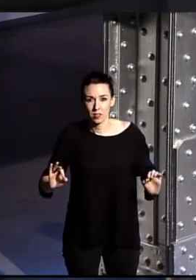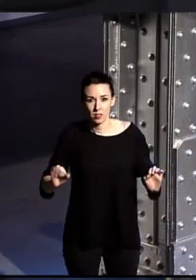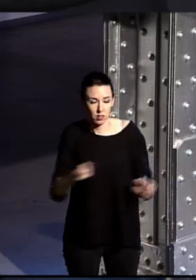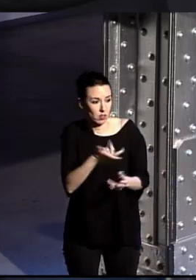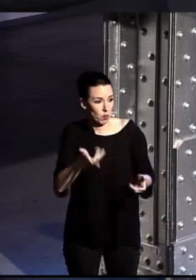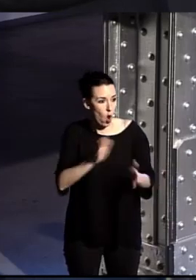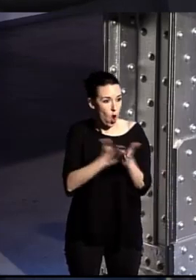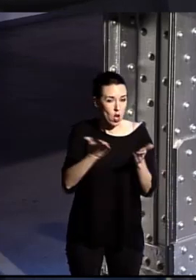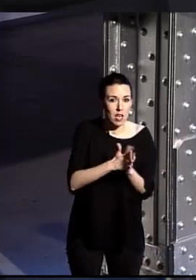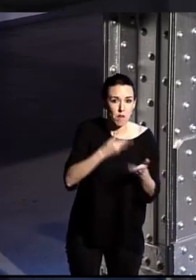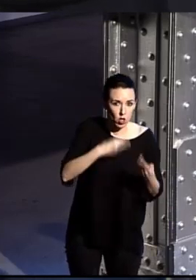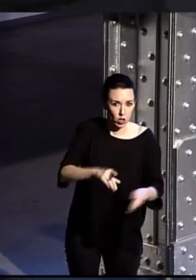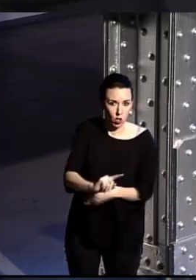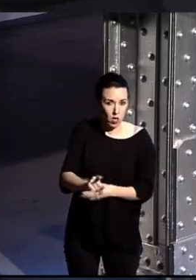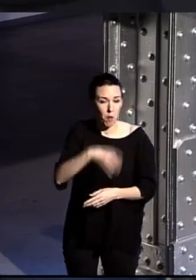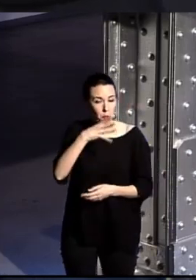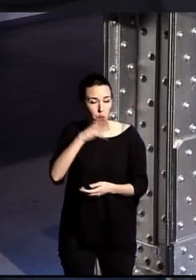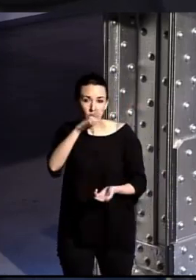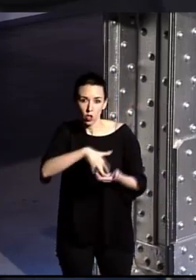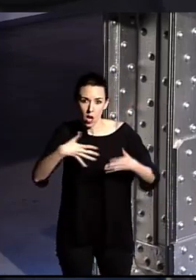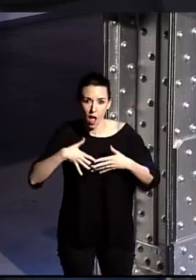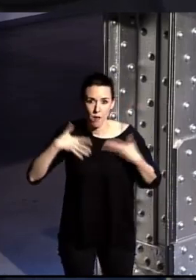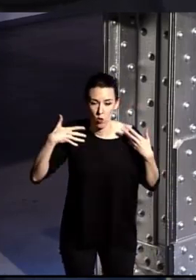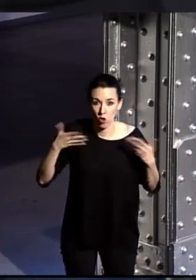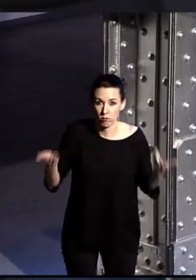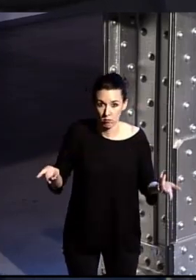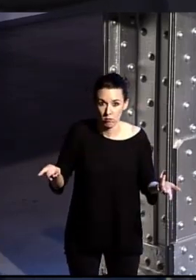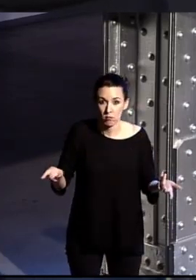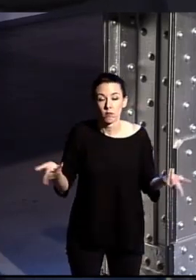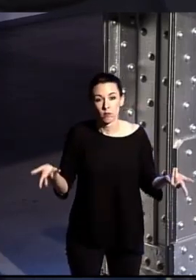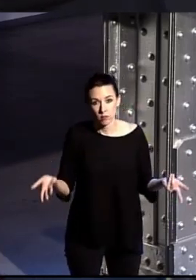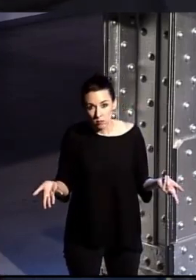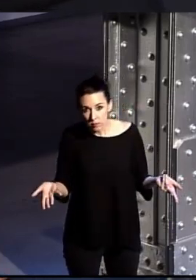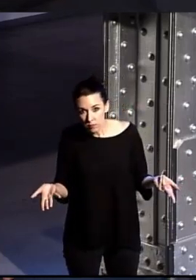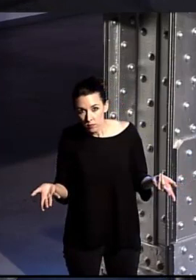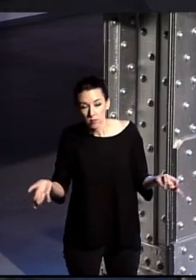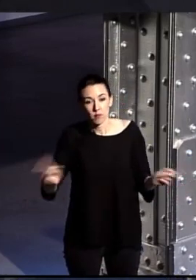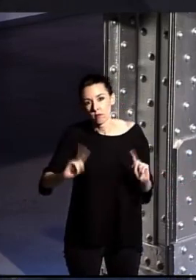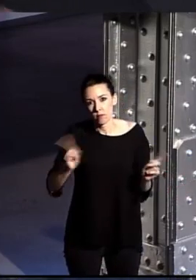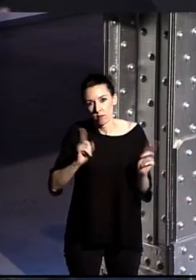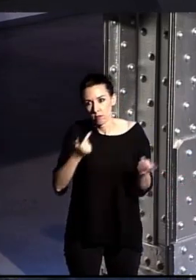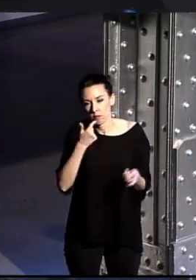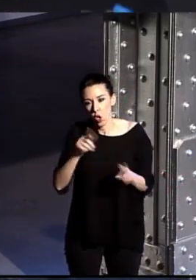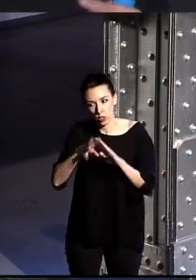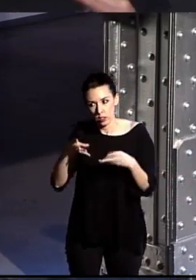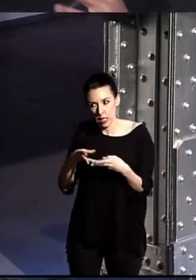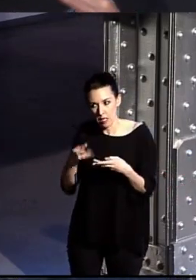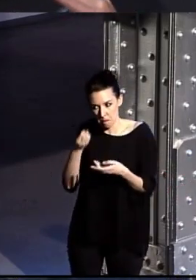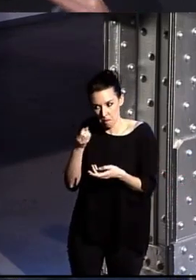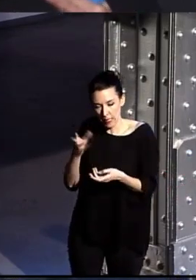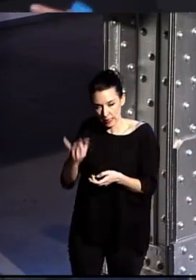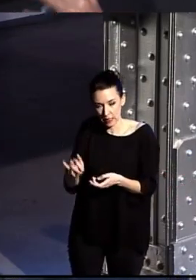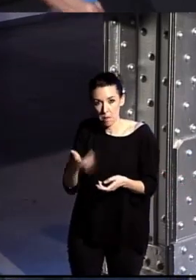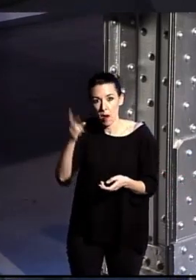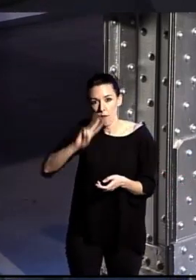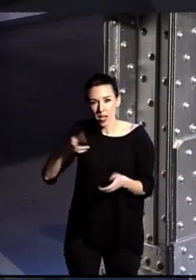que leyendo un libro de historia. ¿Por qué? Por la emoción. Entonces, no, yo no descarto lo de Internet, pero vamos, que Verne